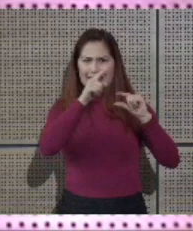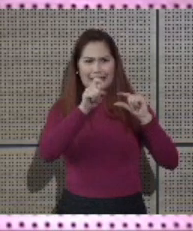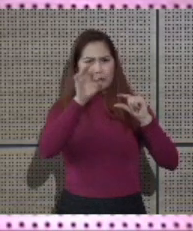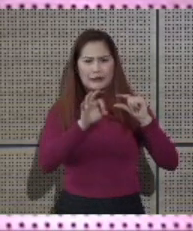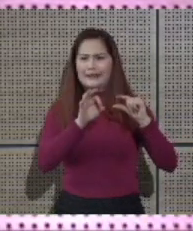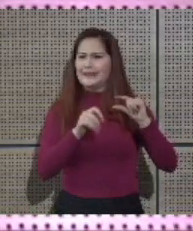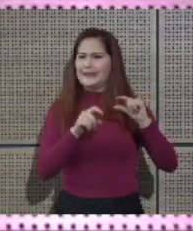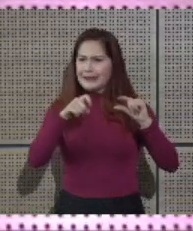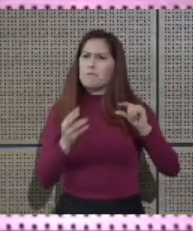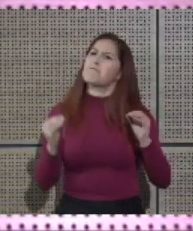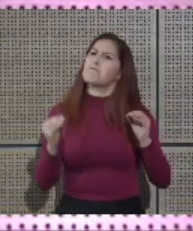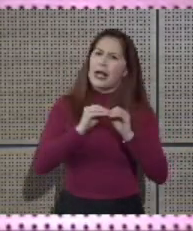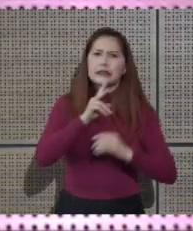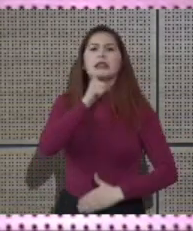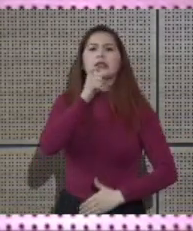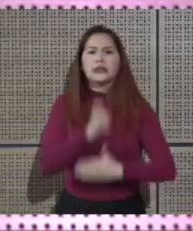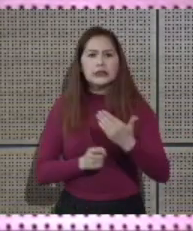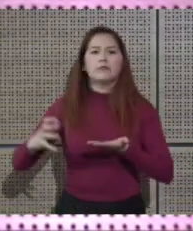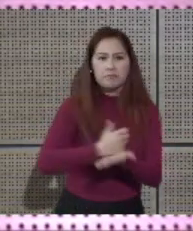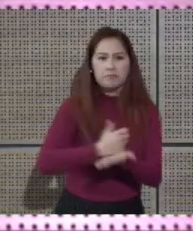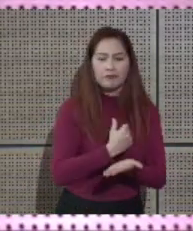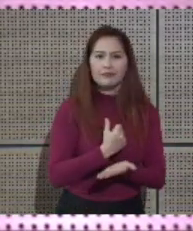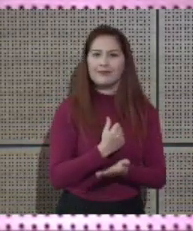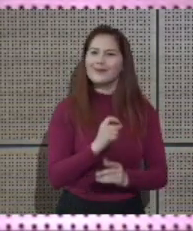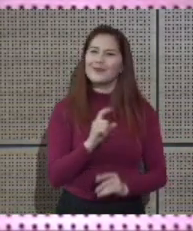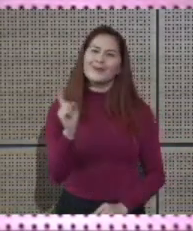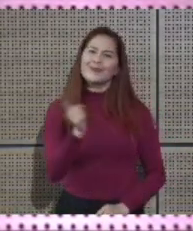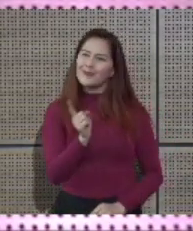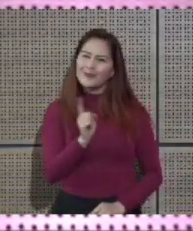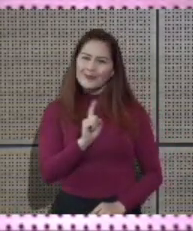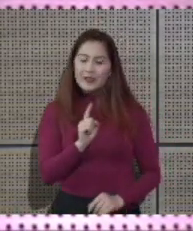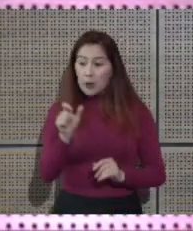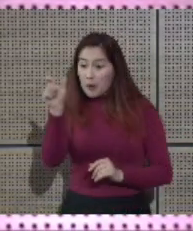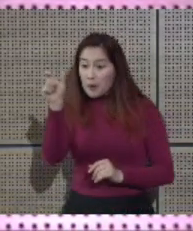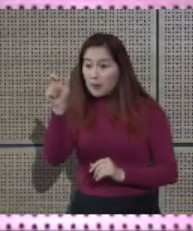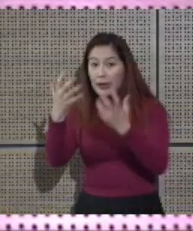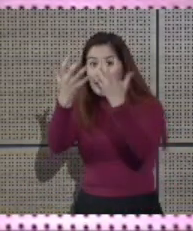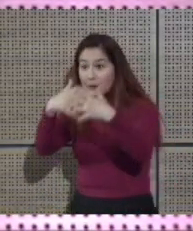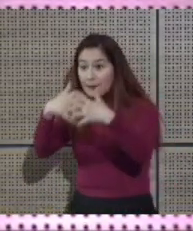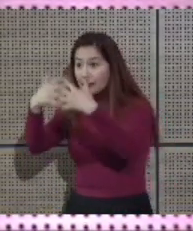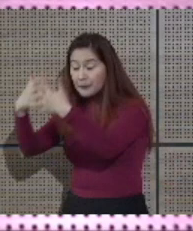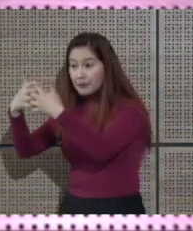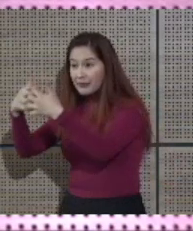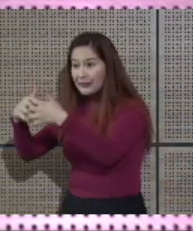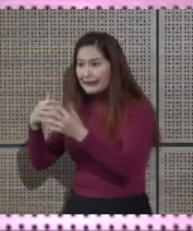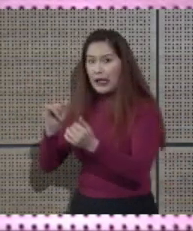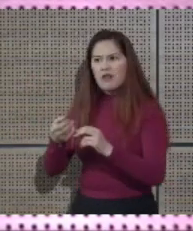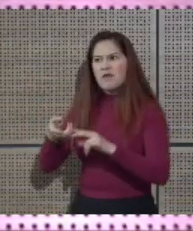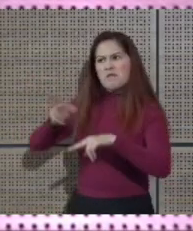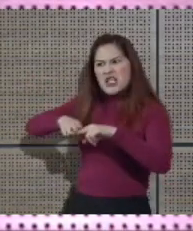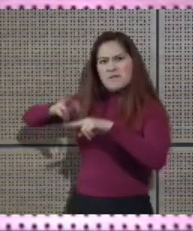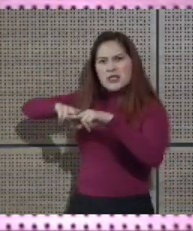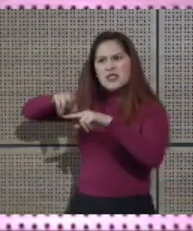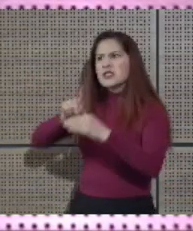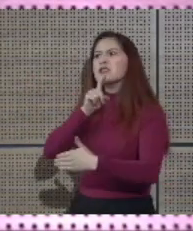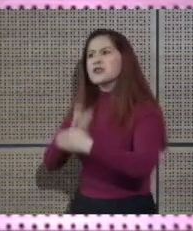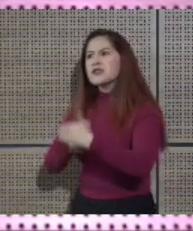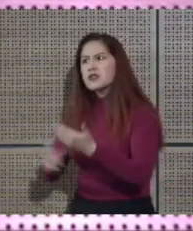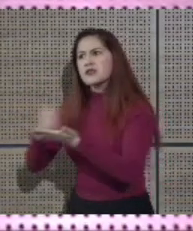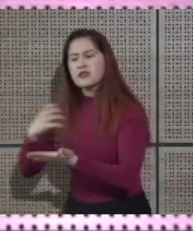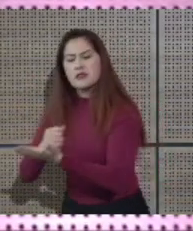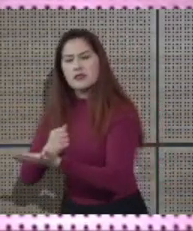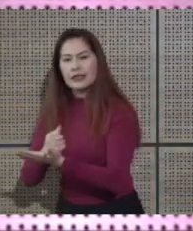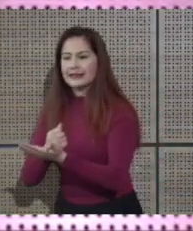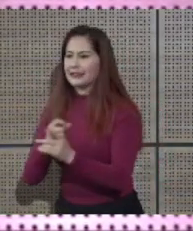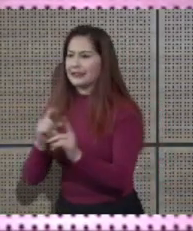mucho. Es poner a tributar a una gran parte de la economía que no paga, que o bien evade